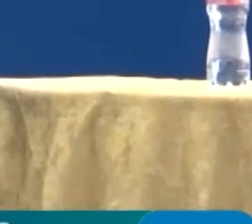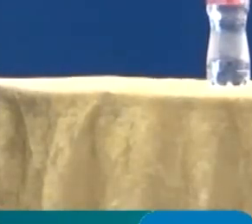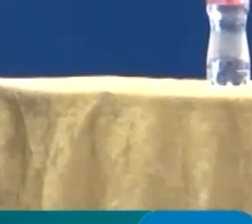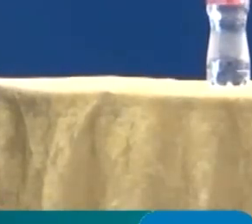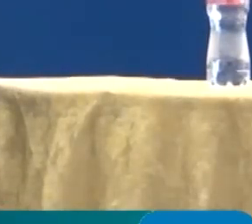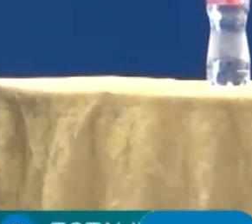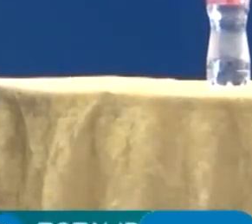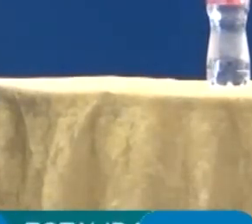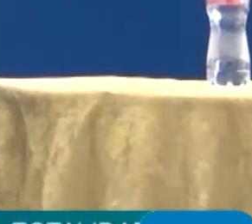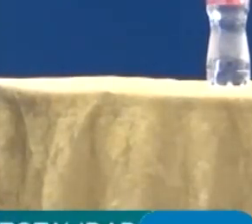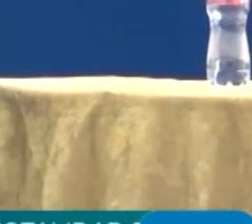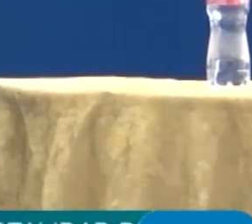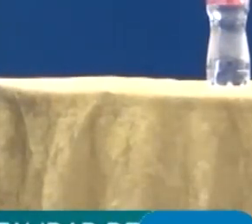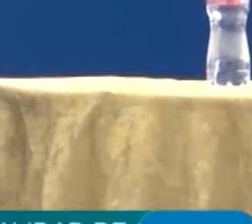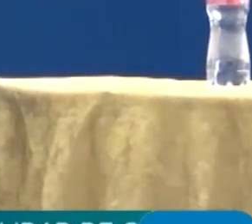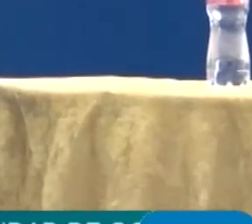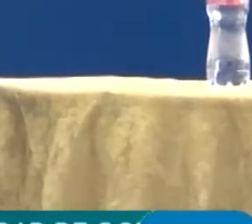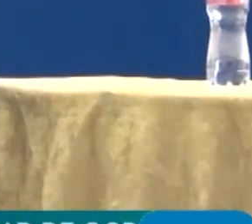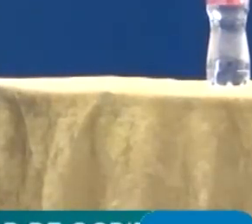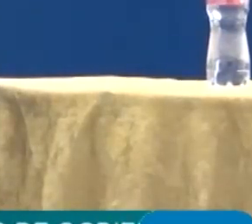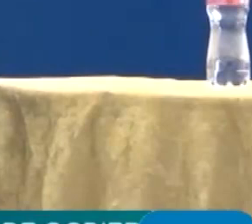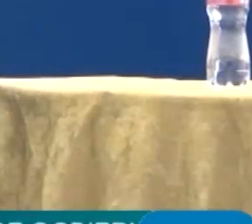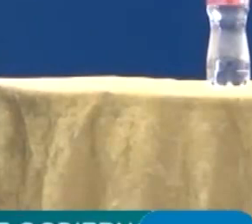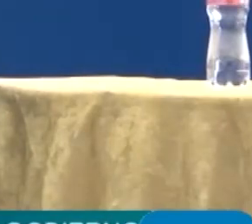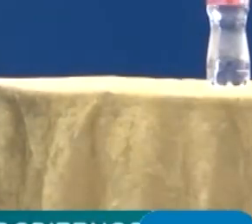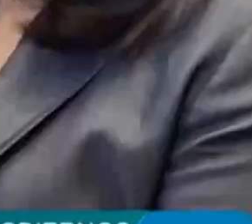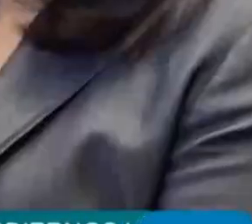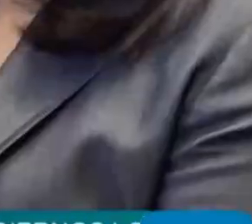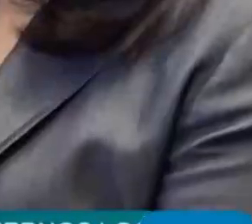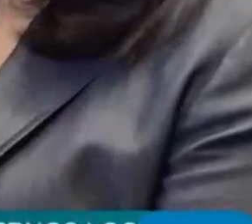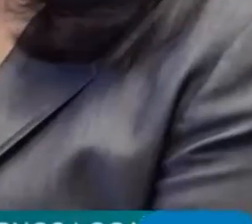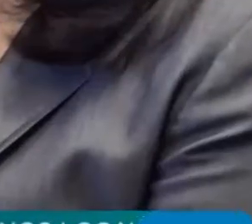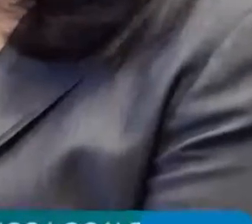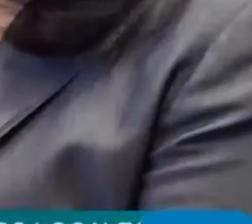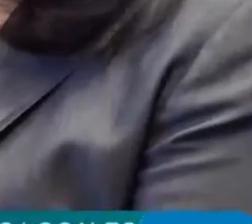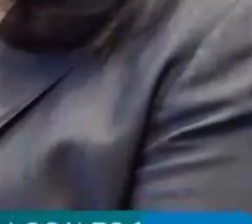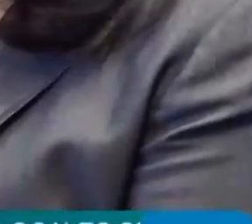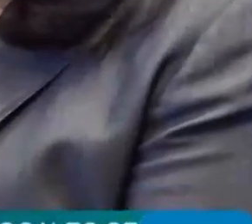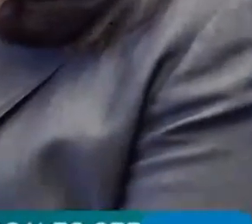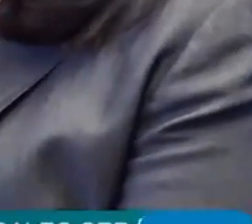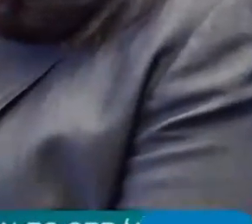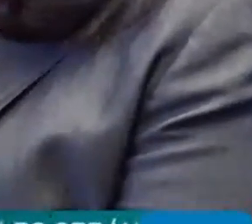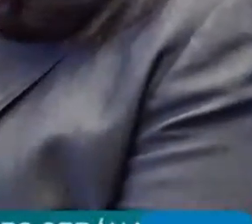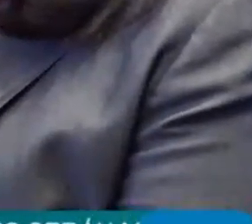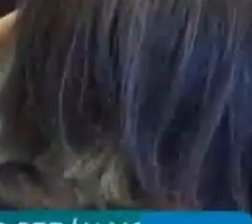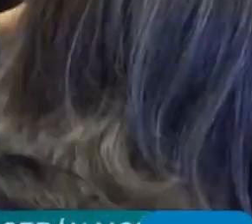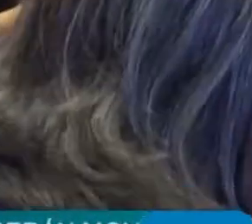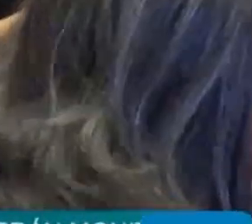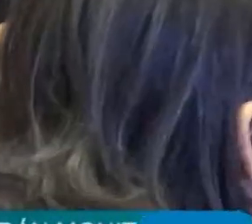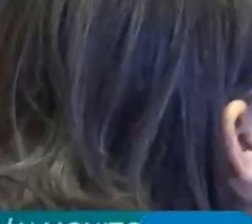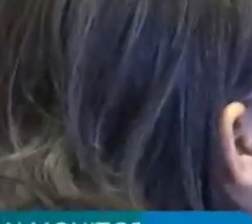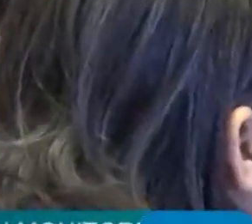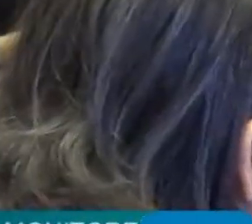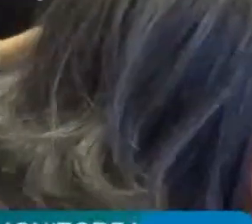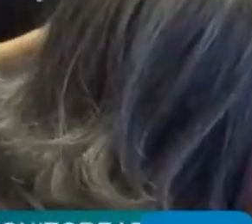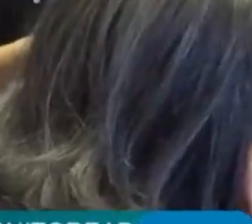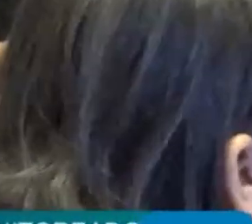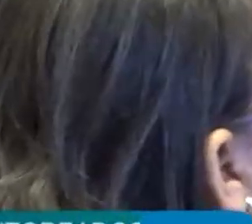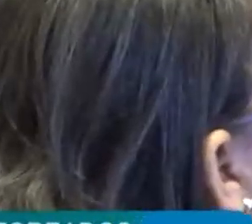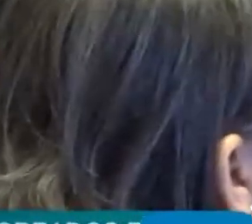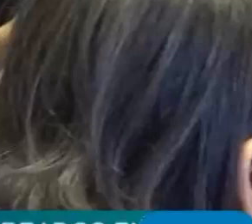seguir ampliando el preescolar, los niños de 3 a 5 años. Durante los 3 días del evento, expertos nacionales